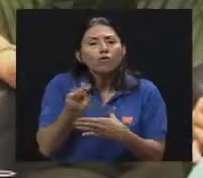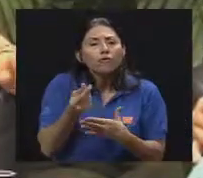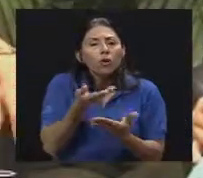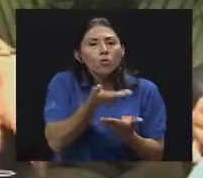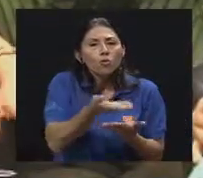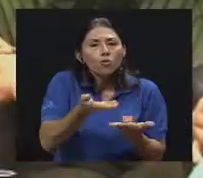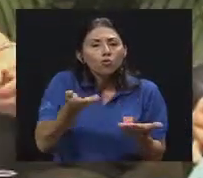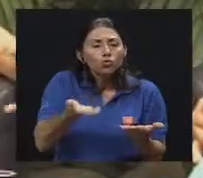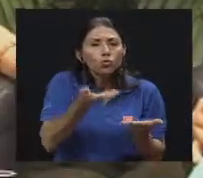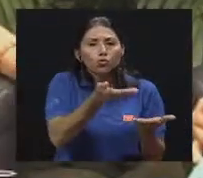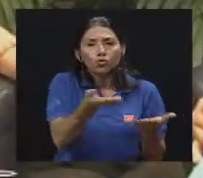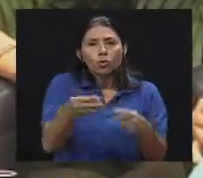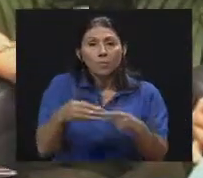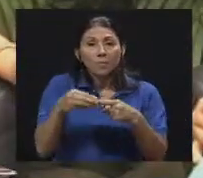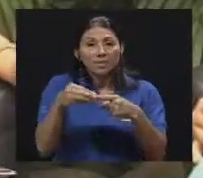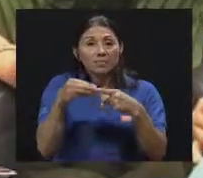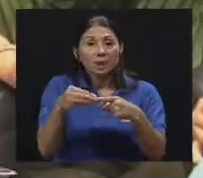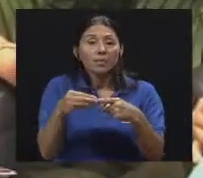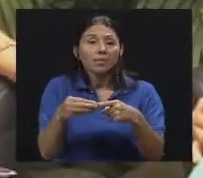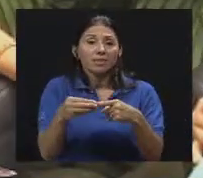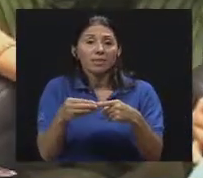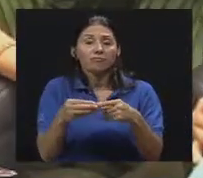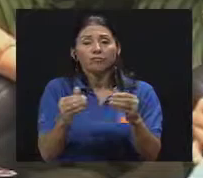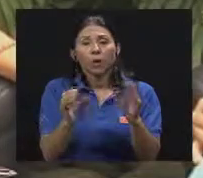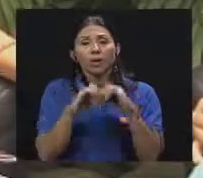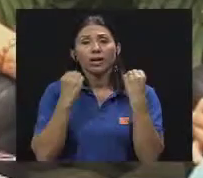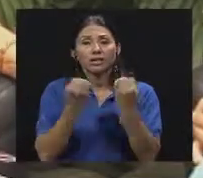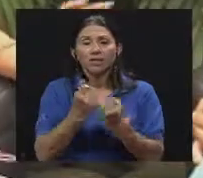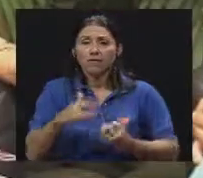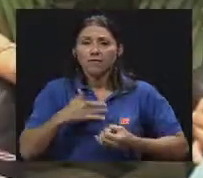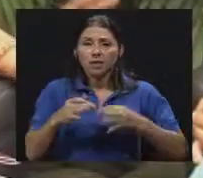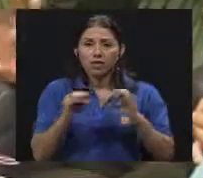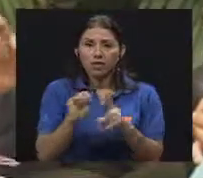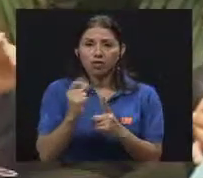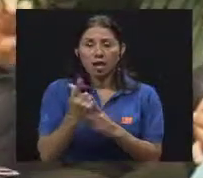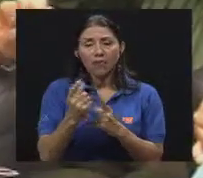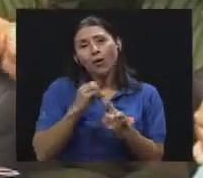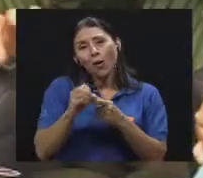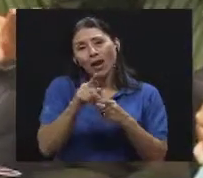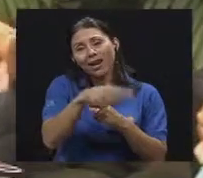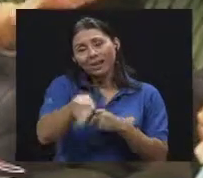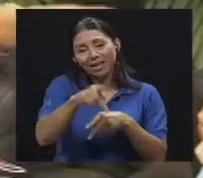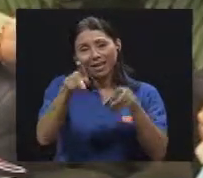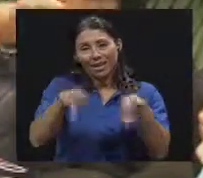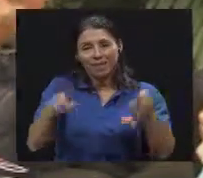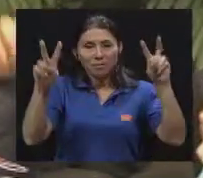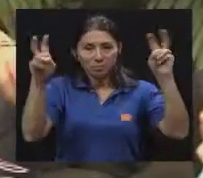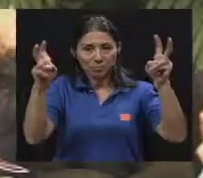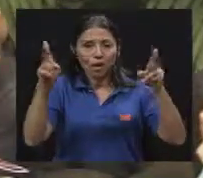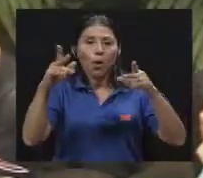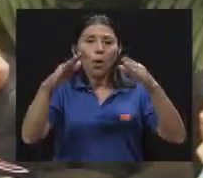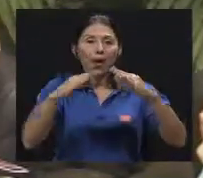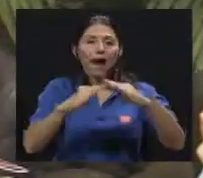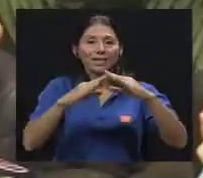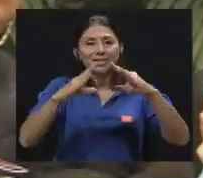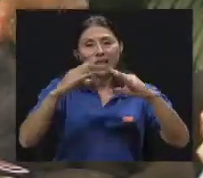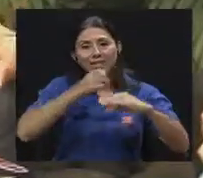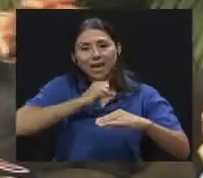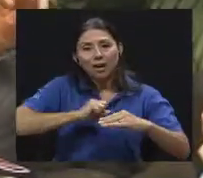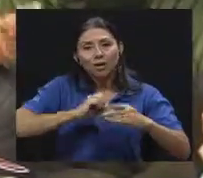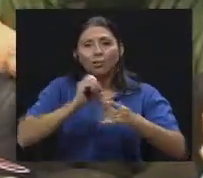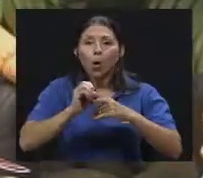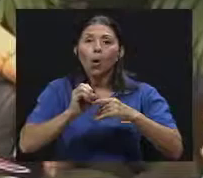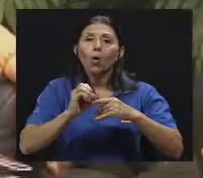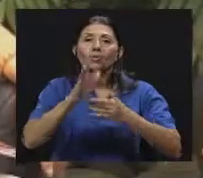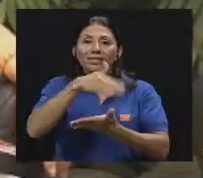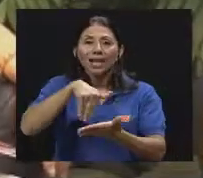recursos, ¿verdad?, principalmente a lo que tiene que ver con organizaciones de bienestar social o lo que comúnmente la gente conoce como hogares de ancianos y centros